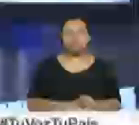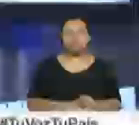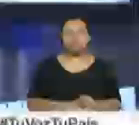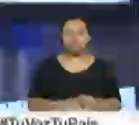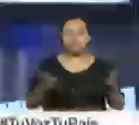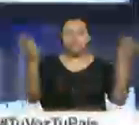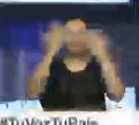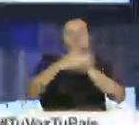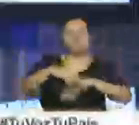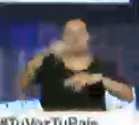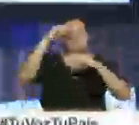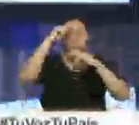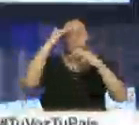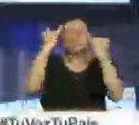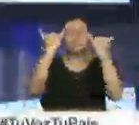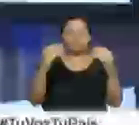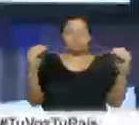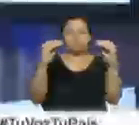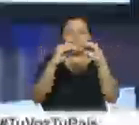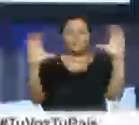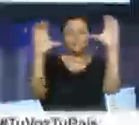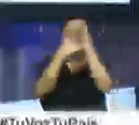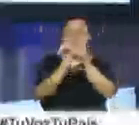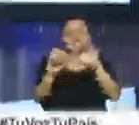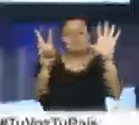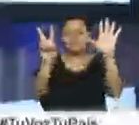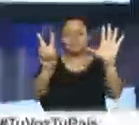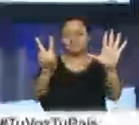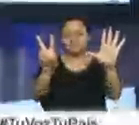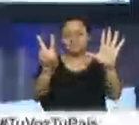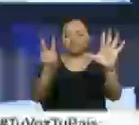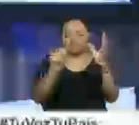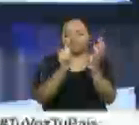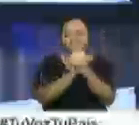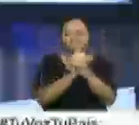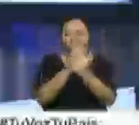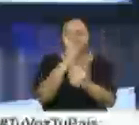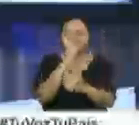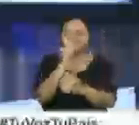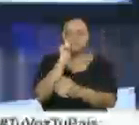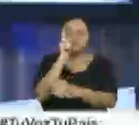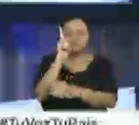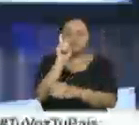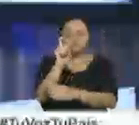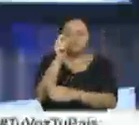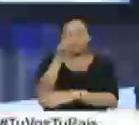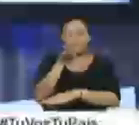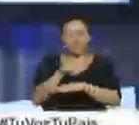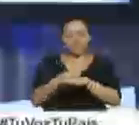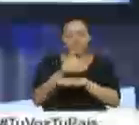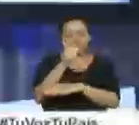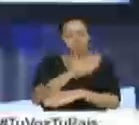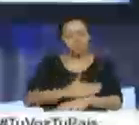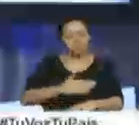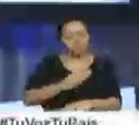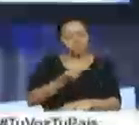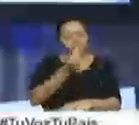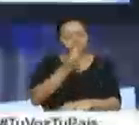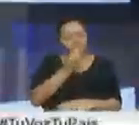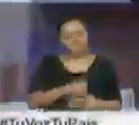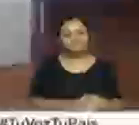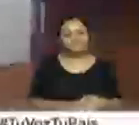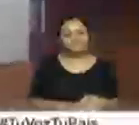Aquí finalizamos, actualizaremos nuestra agenda informativa hoy a las 19 horas. Conmigo mañana a las 13. Que tengan una buena tarde y un buen provecho.